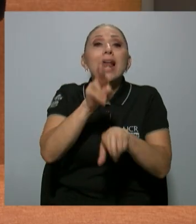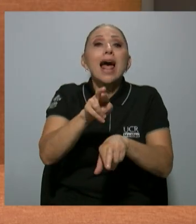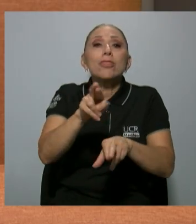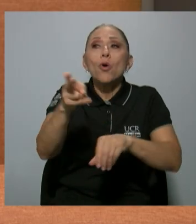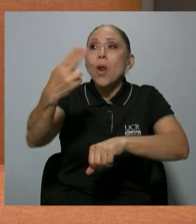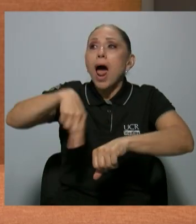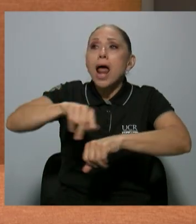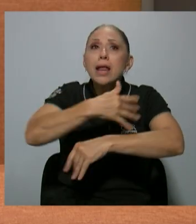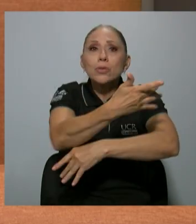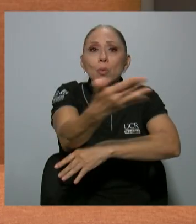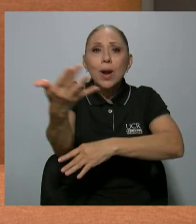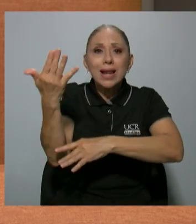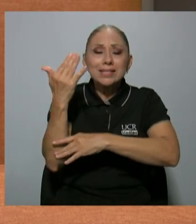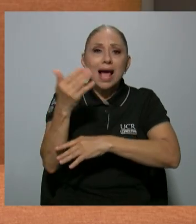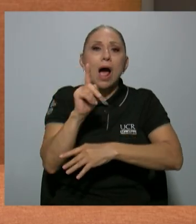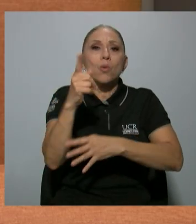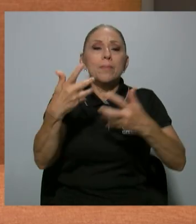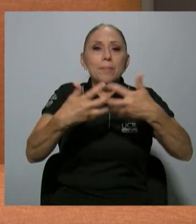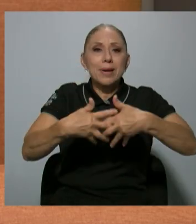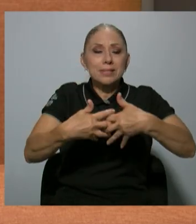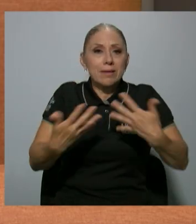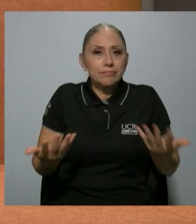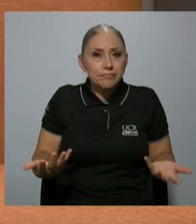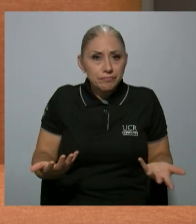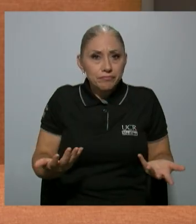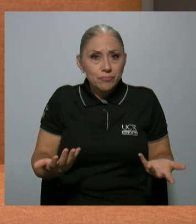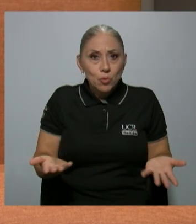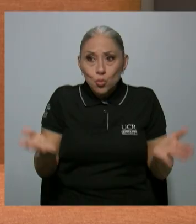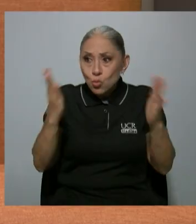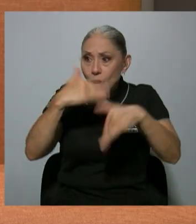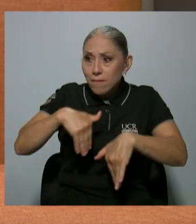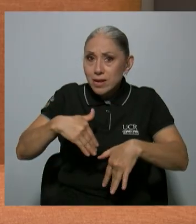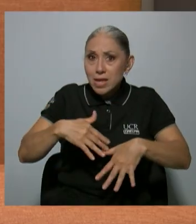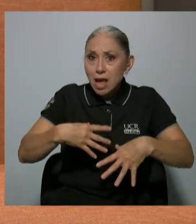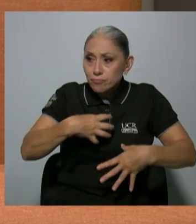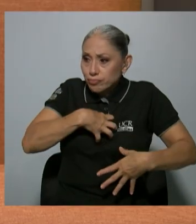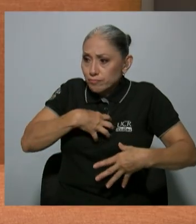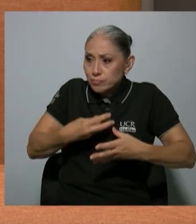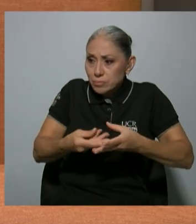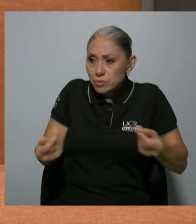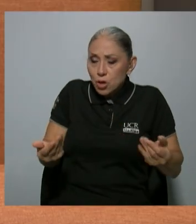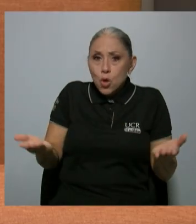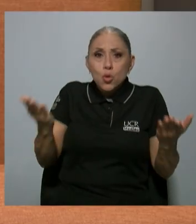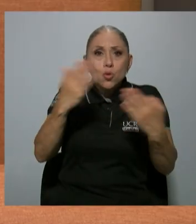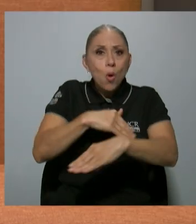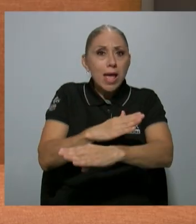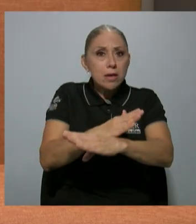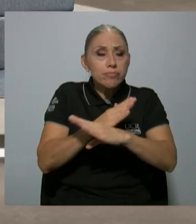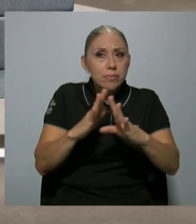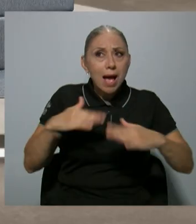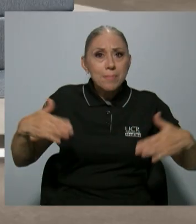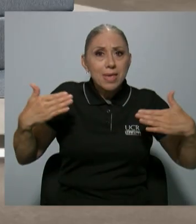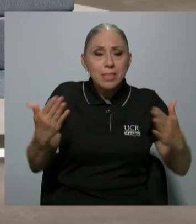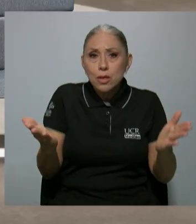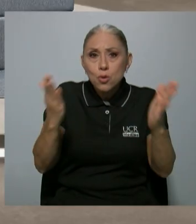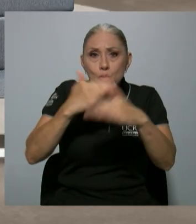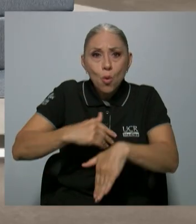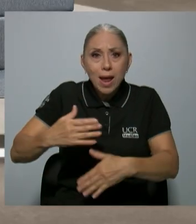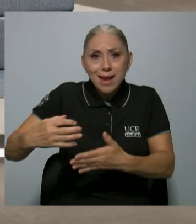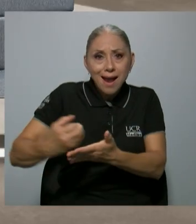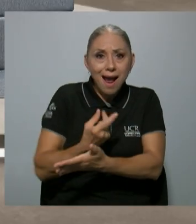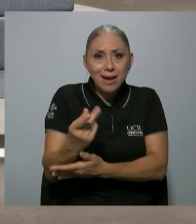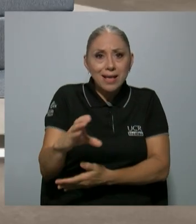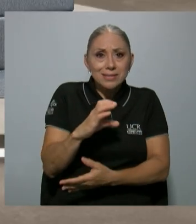natural importante a una empresa. No tendríamos ni territorio, no tendríamos ambiente y no tendríamos ganancias. Entonces a mí también me gustaría saber qué es